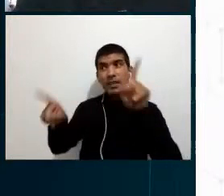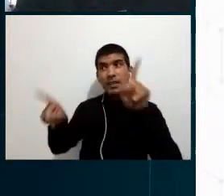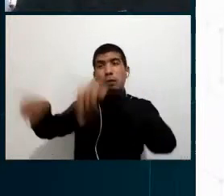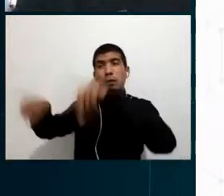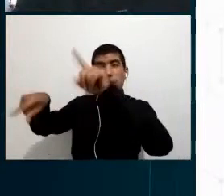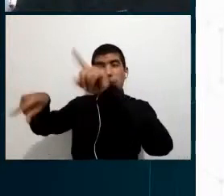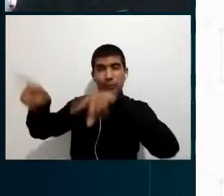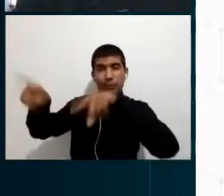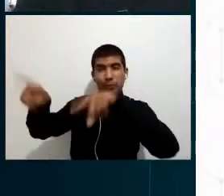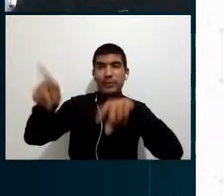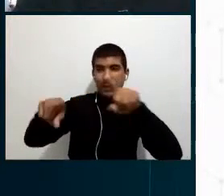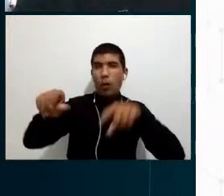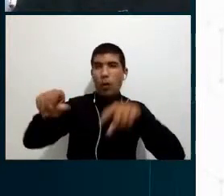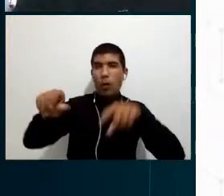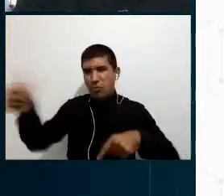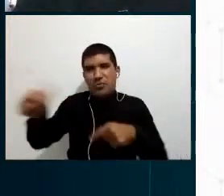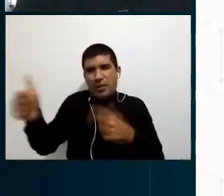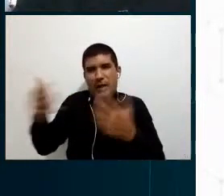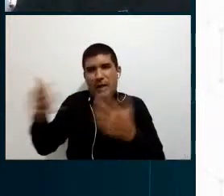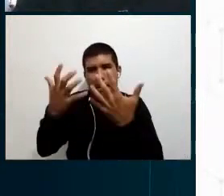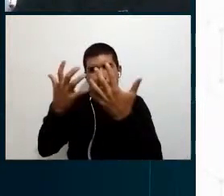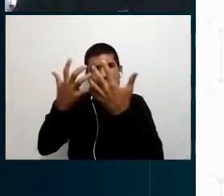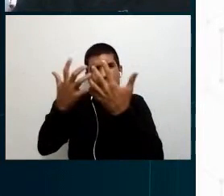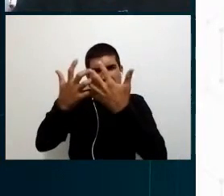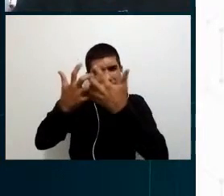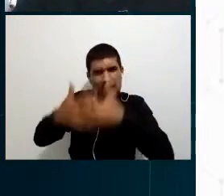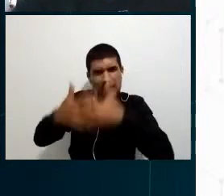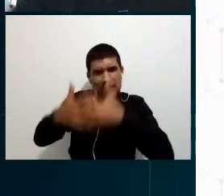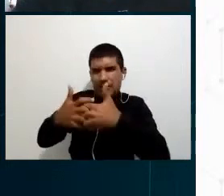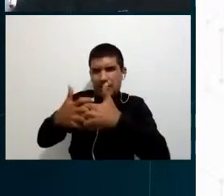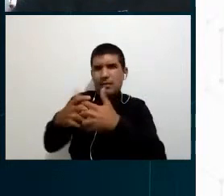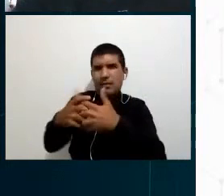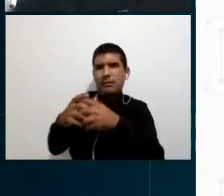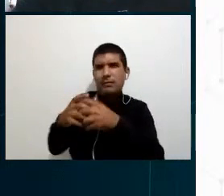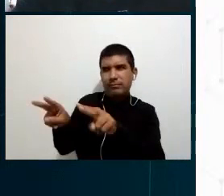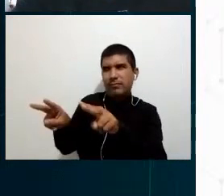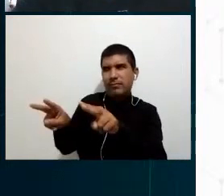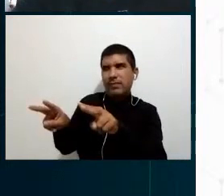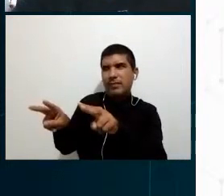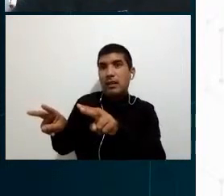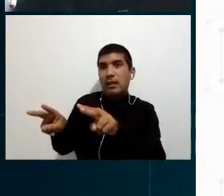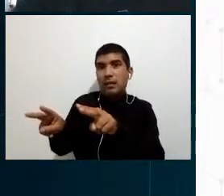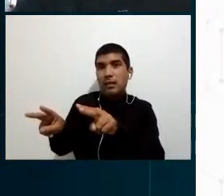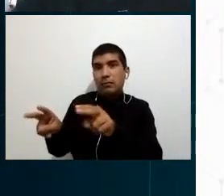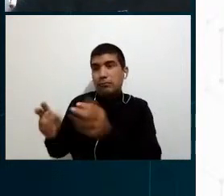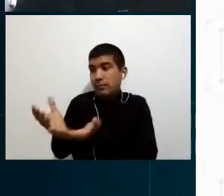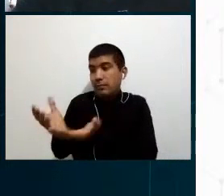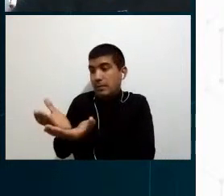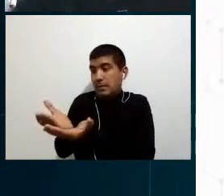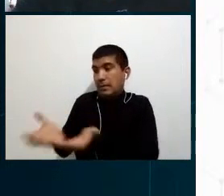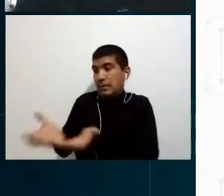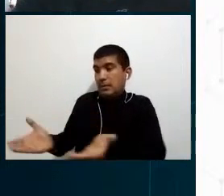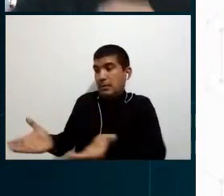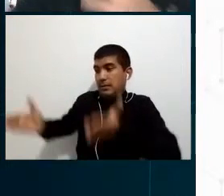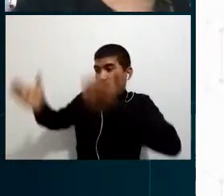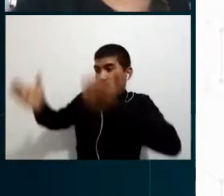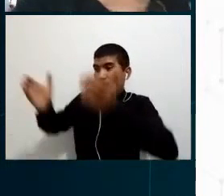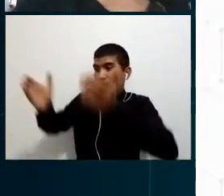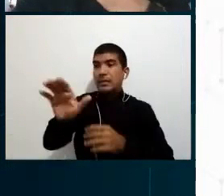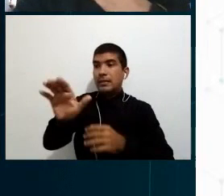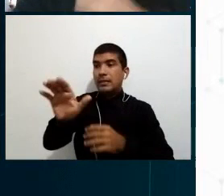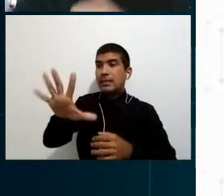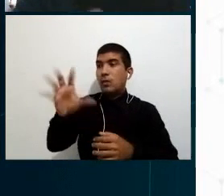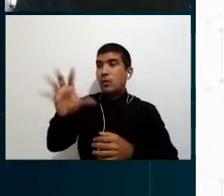superiores, este 50 kilogramos se aumenta mucho proporcionalmente al nivel de tensión y al nivel